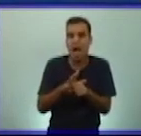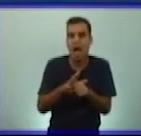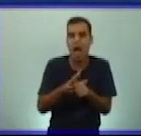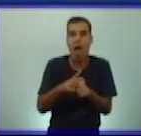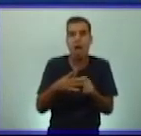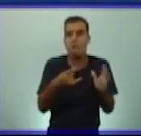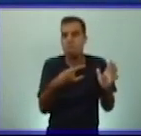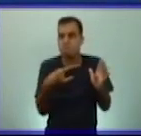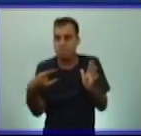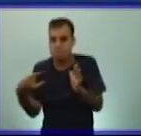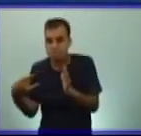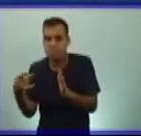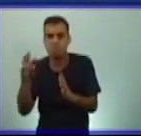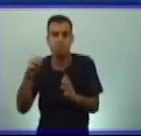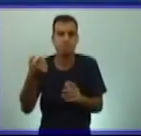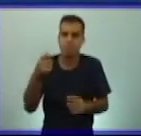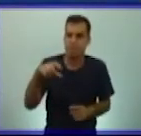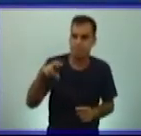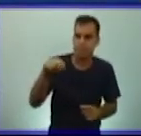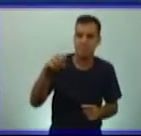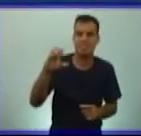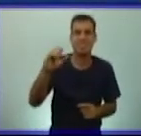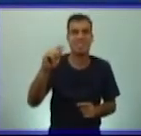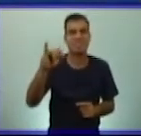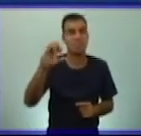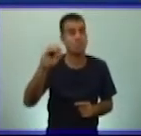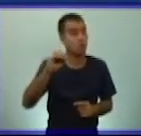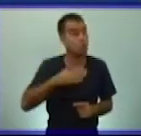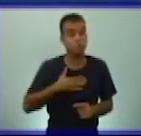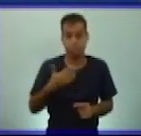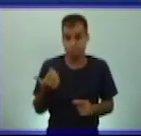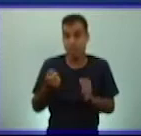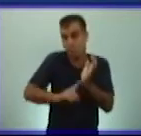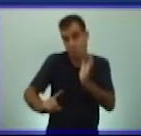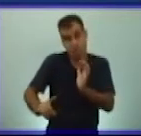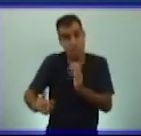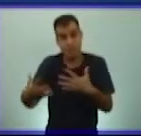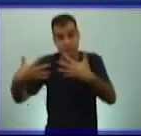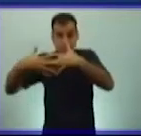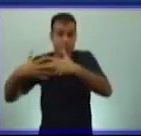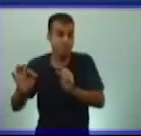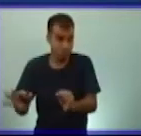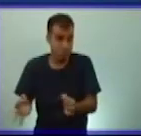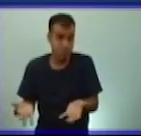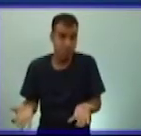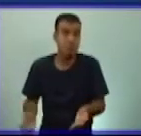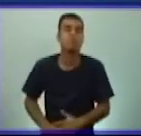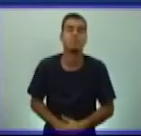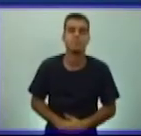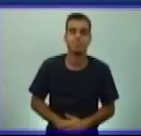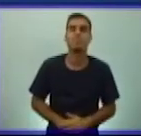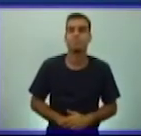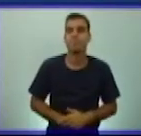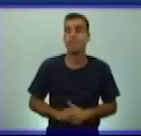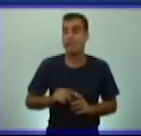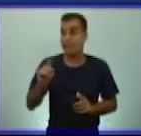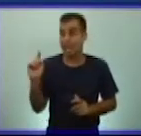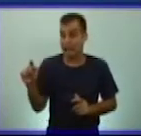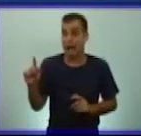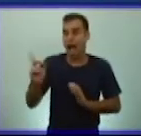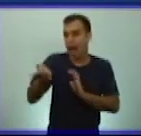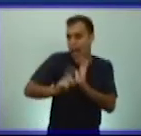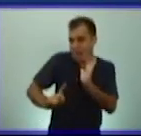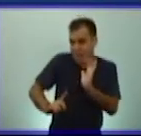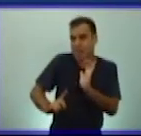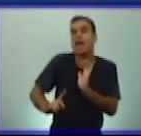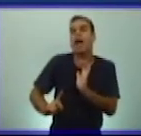la corriente existe esta forma de materia, el campo magnético, y estaría entonces almacenada la energía